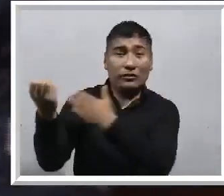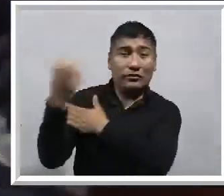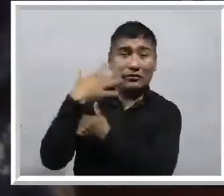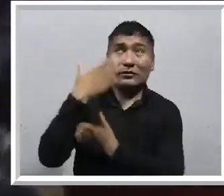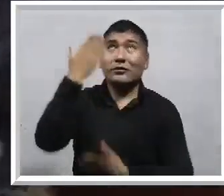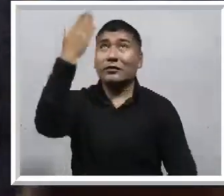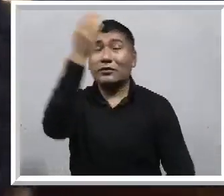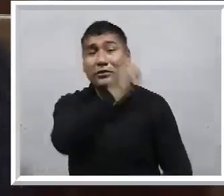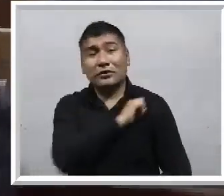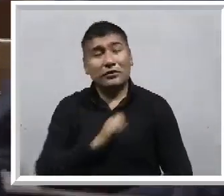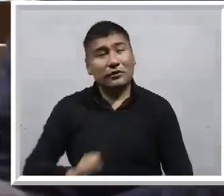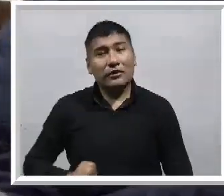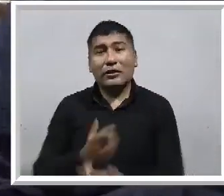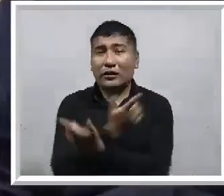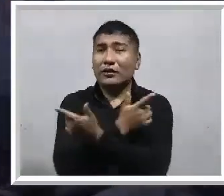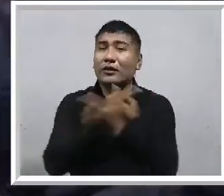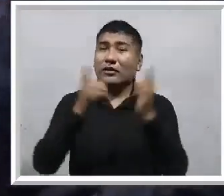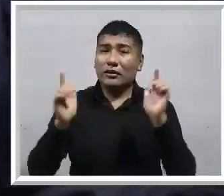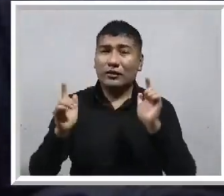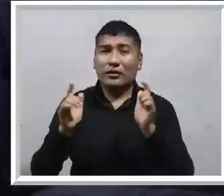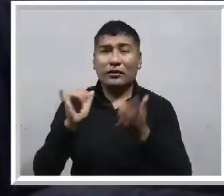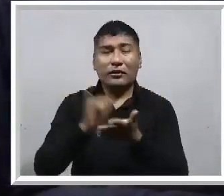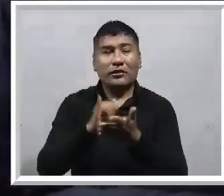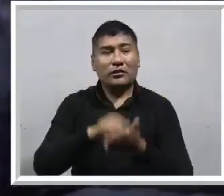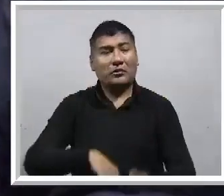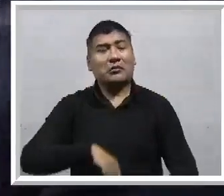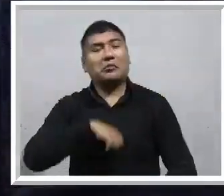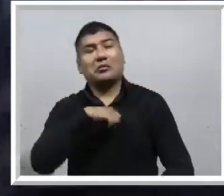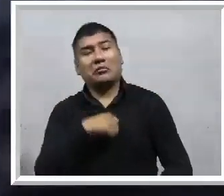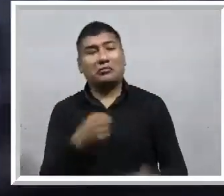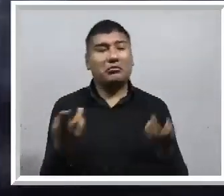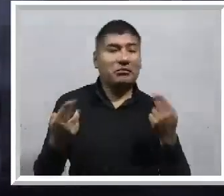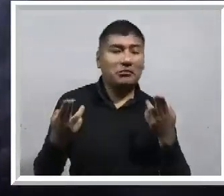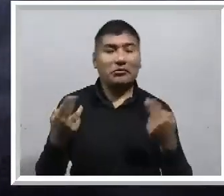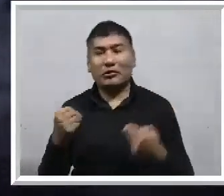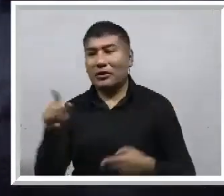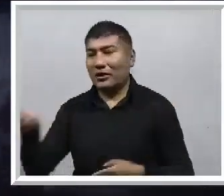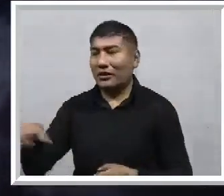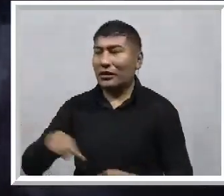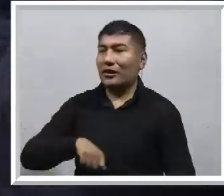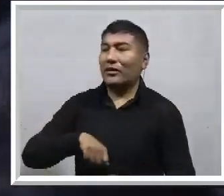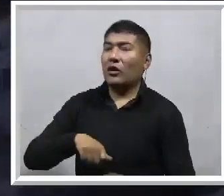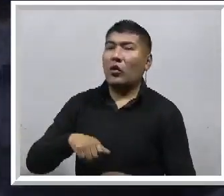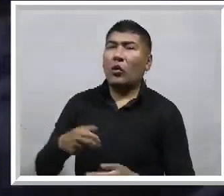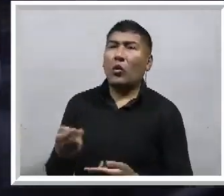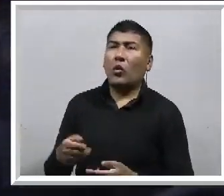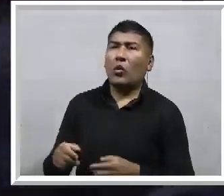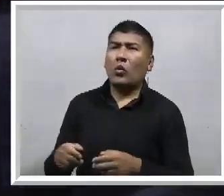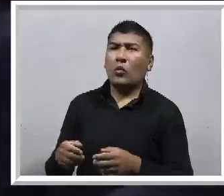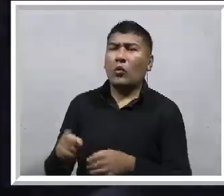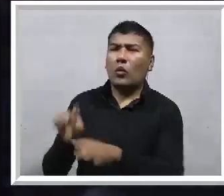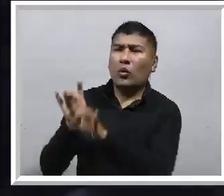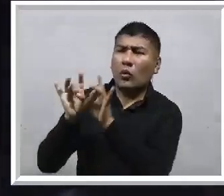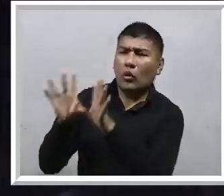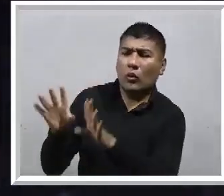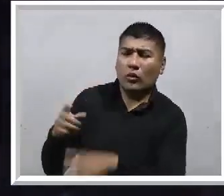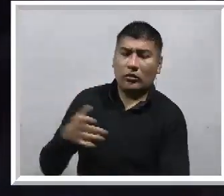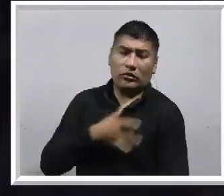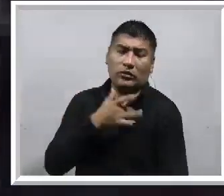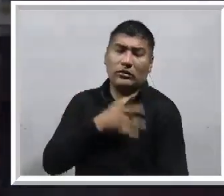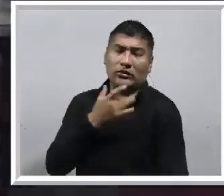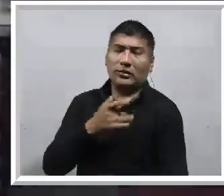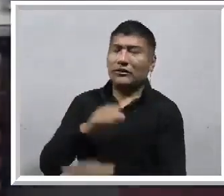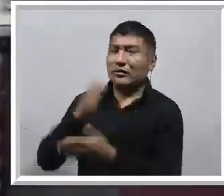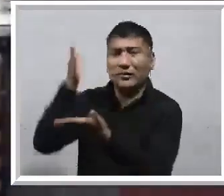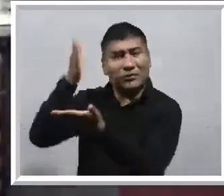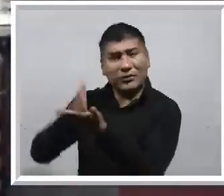señor libérate de esos egoísmos libérate de esos odios libérate de esa falta del